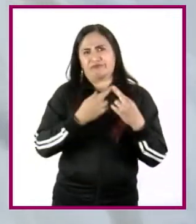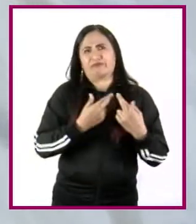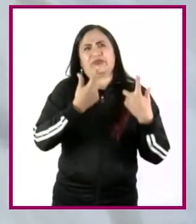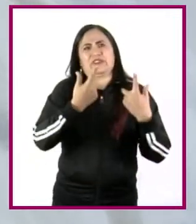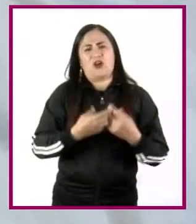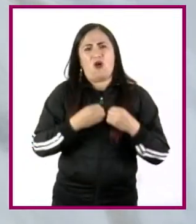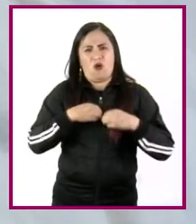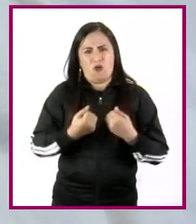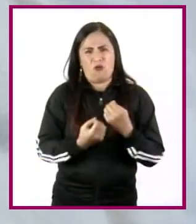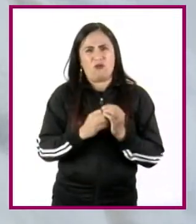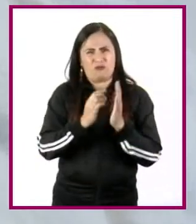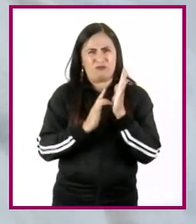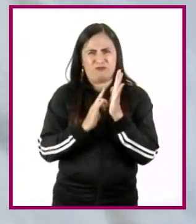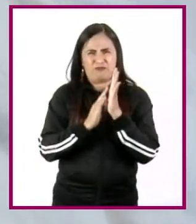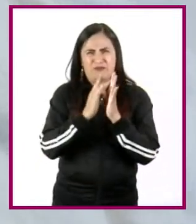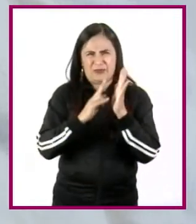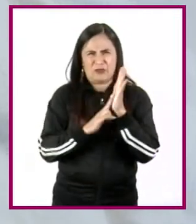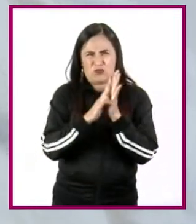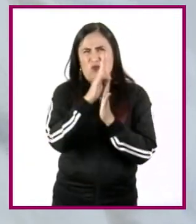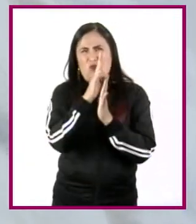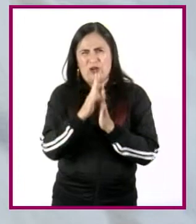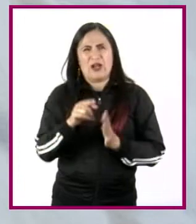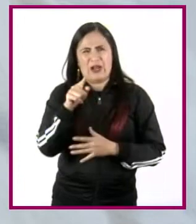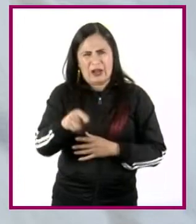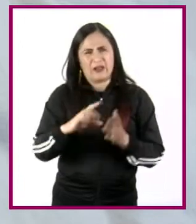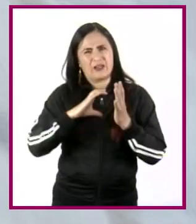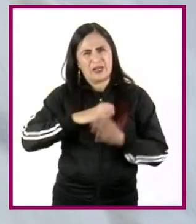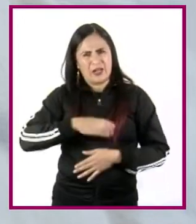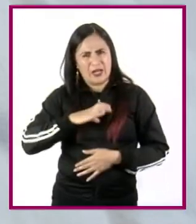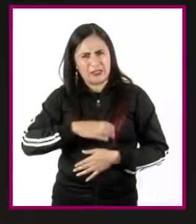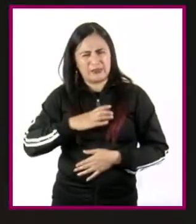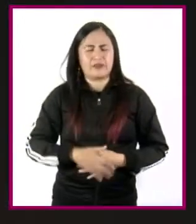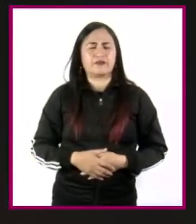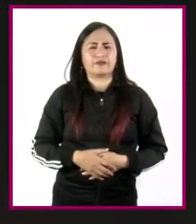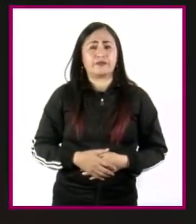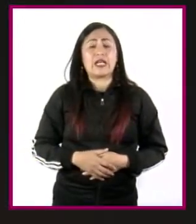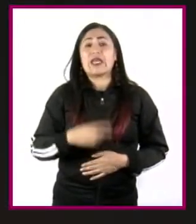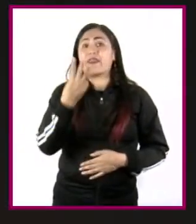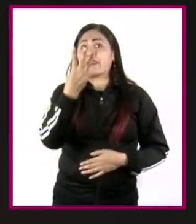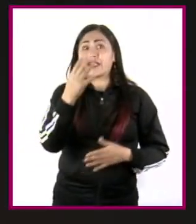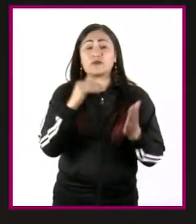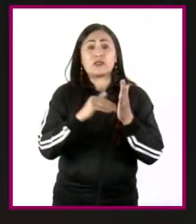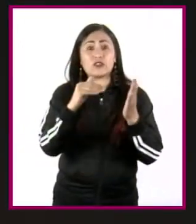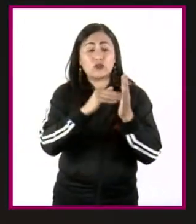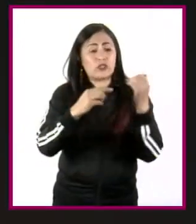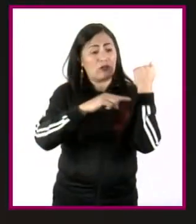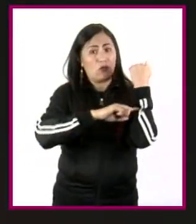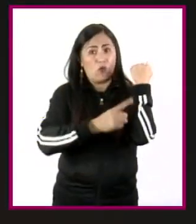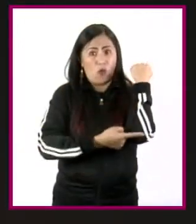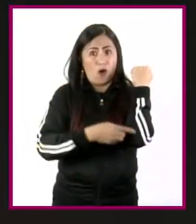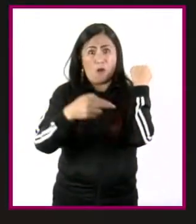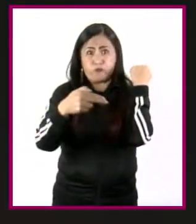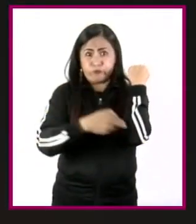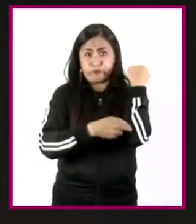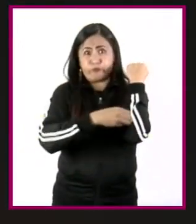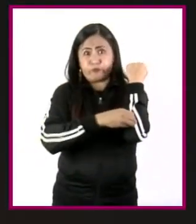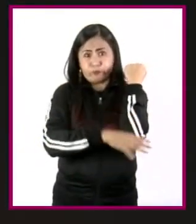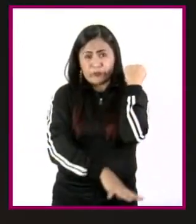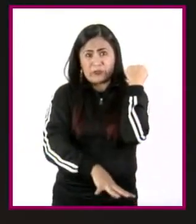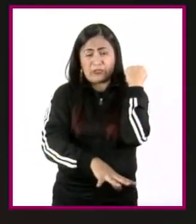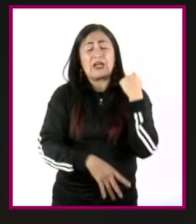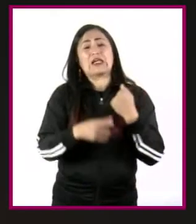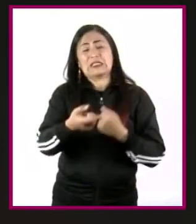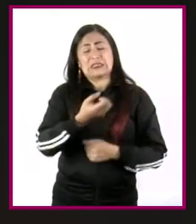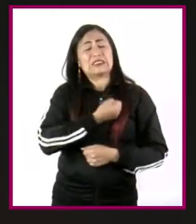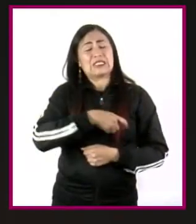otros. A esto se suman más de 3 millones de abortos practicados en condiciones de riesgo que causan estragos en la salud o hasta